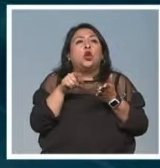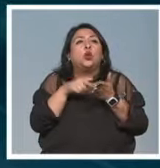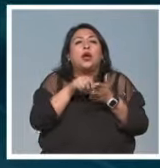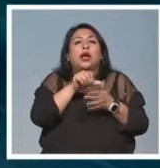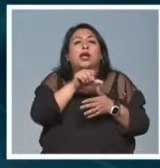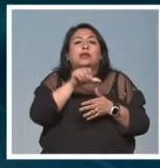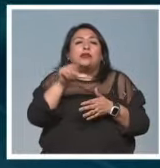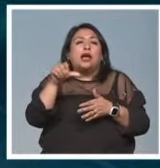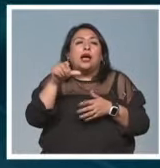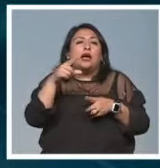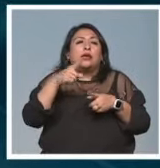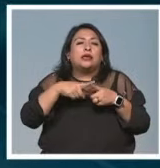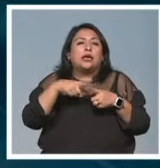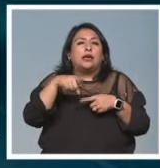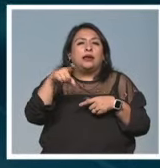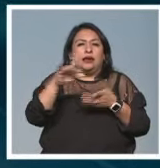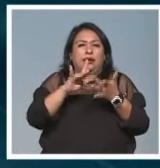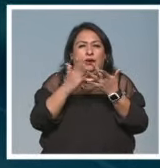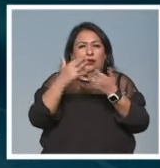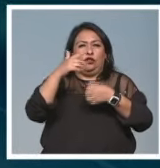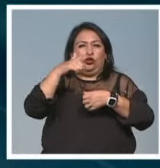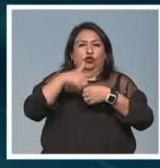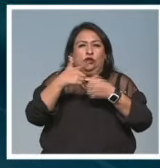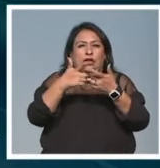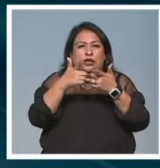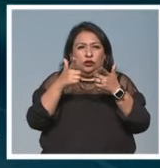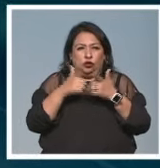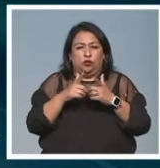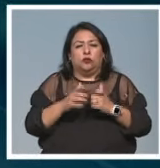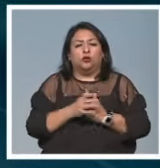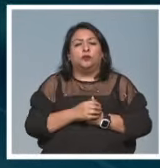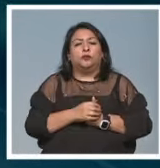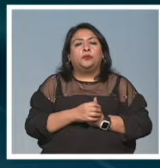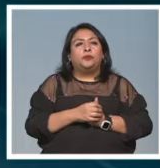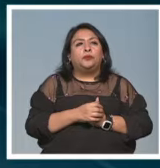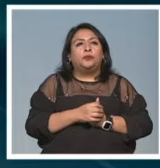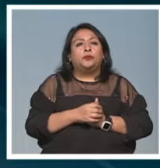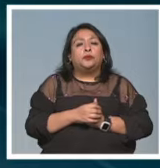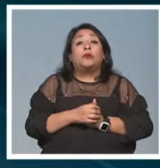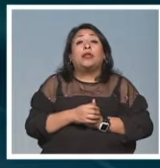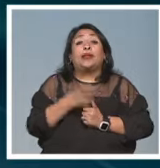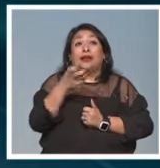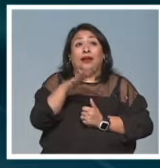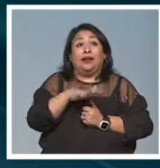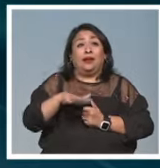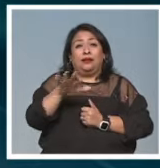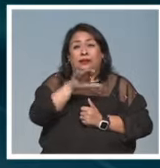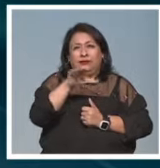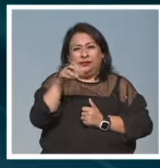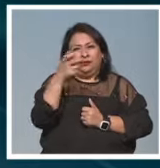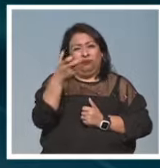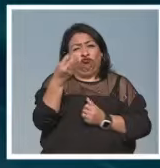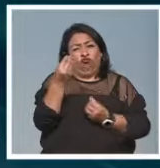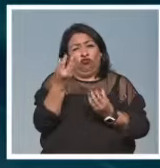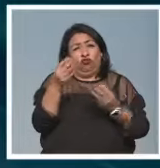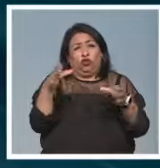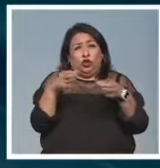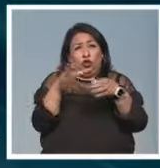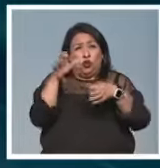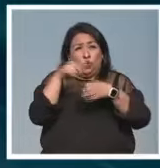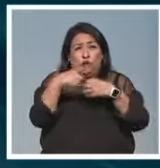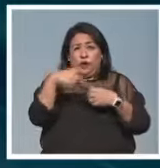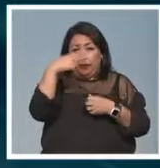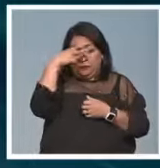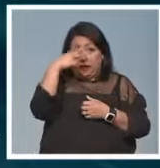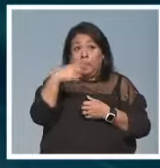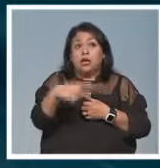dirigidos directamente a las redes sociales de las bandas. Es un espacio dedicado a este extenso movimiento cultural